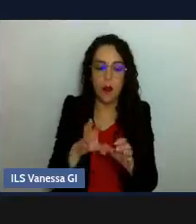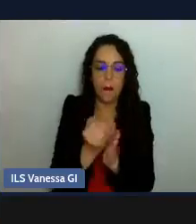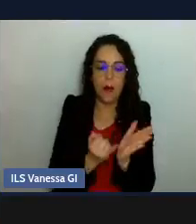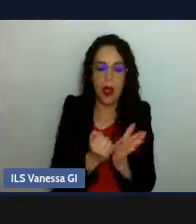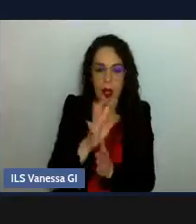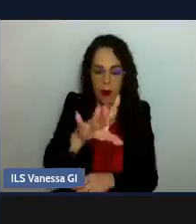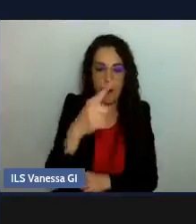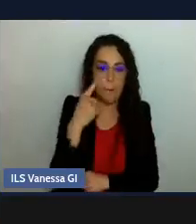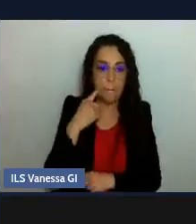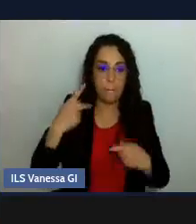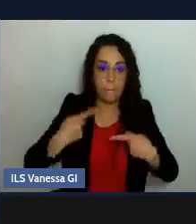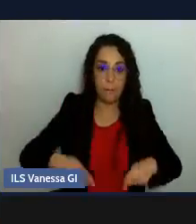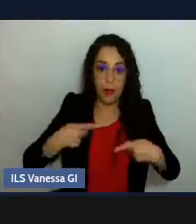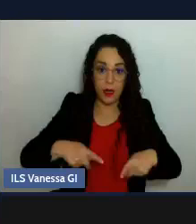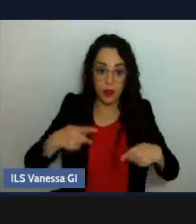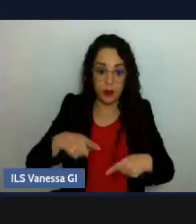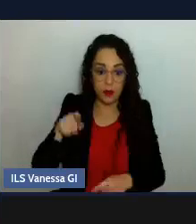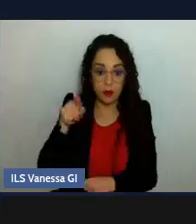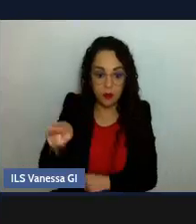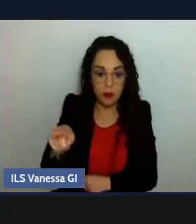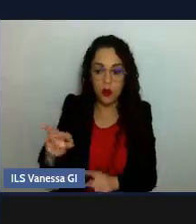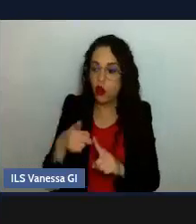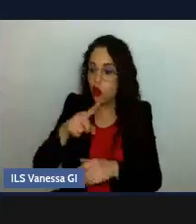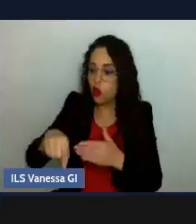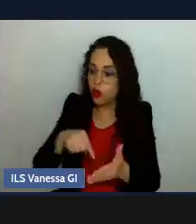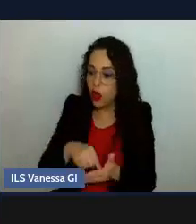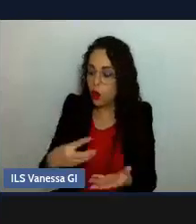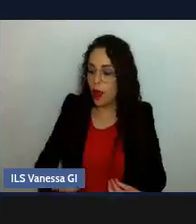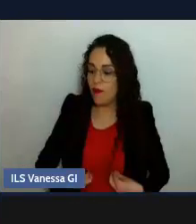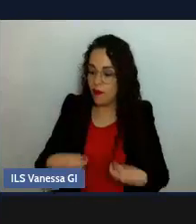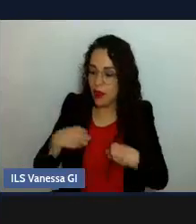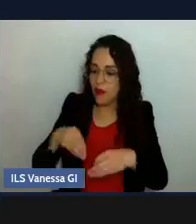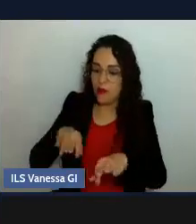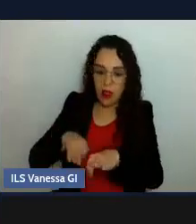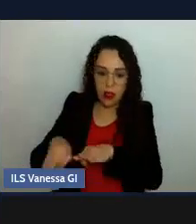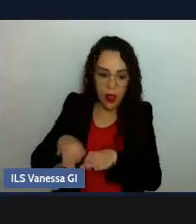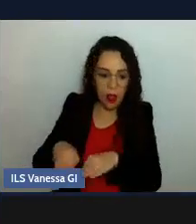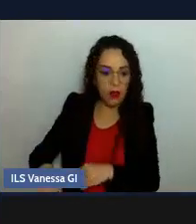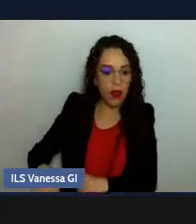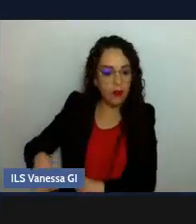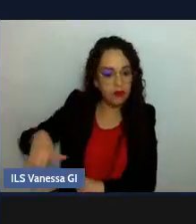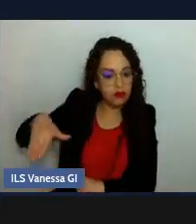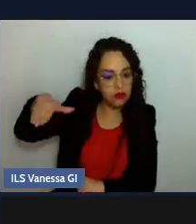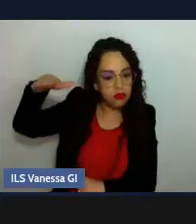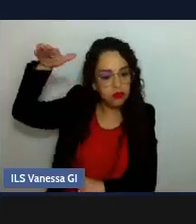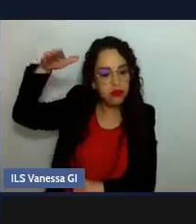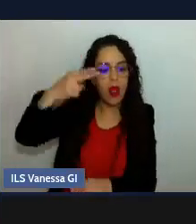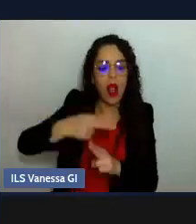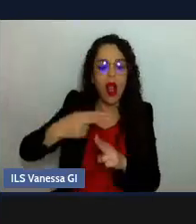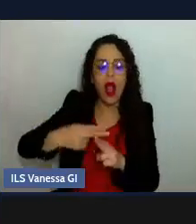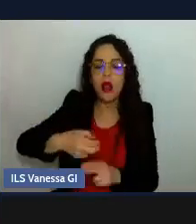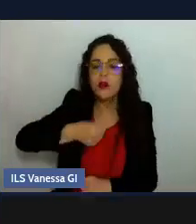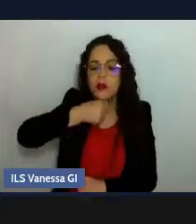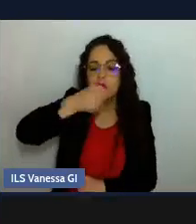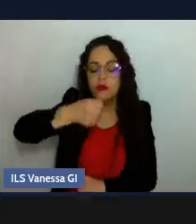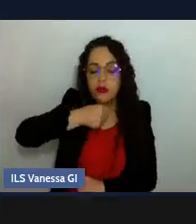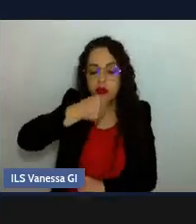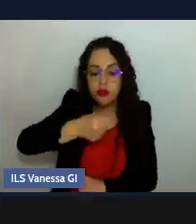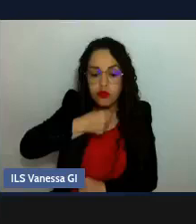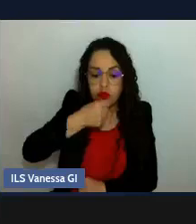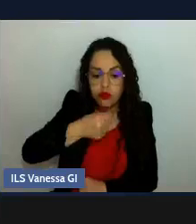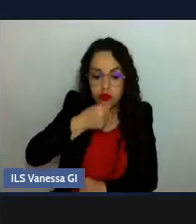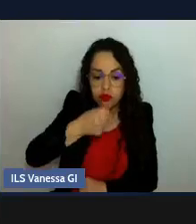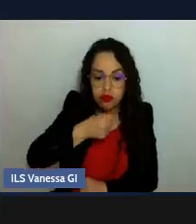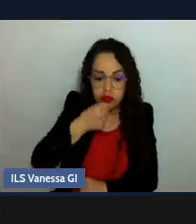personas crecen, trabajan, viven, envejecen, incluido el conjunto más amplio de fuerzas